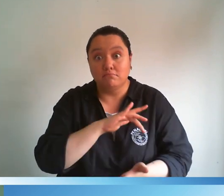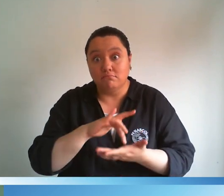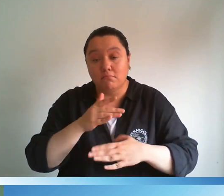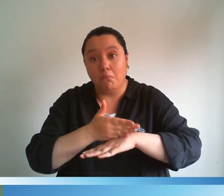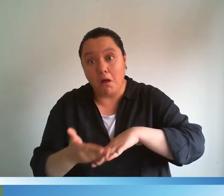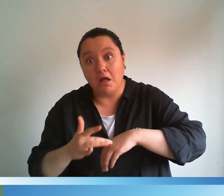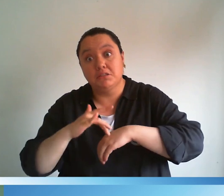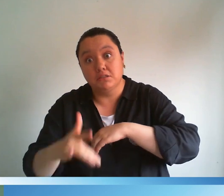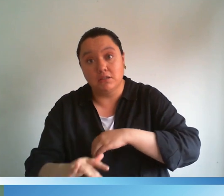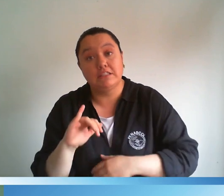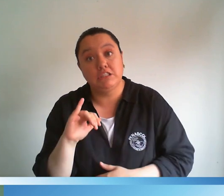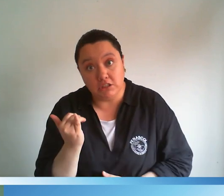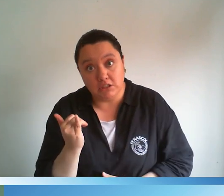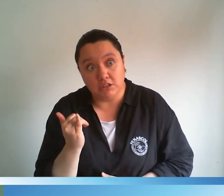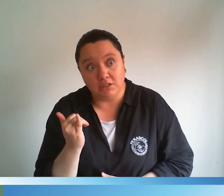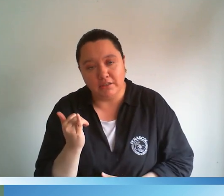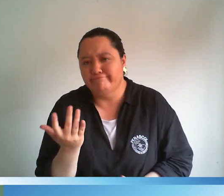Si estás a tarde,